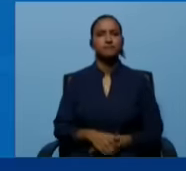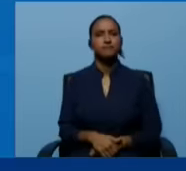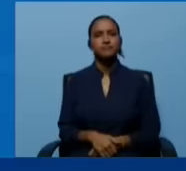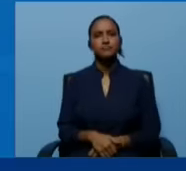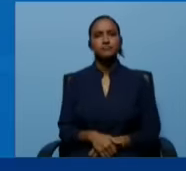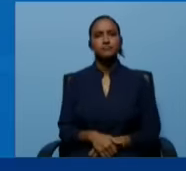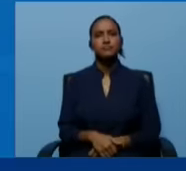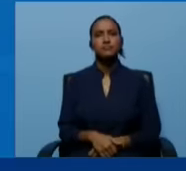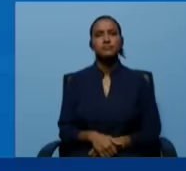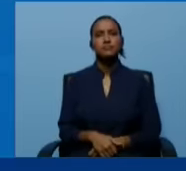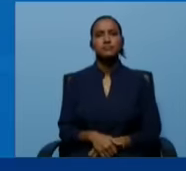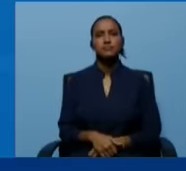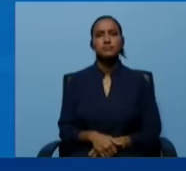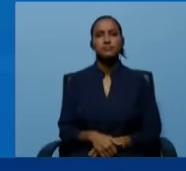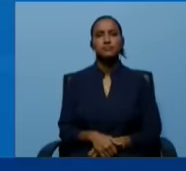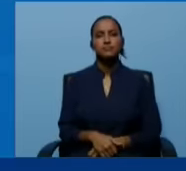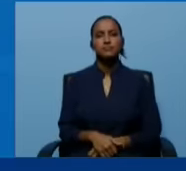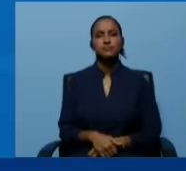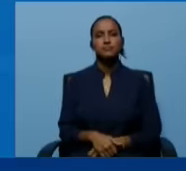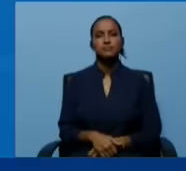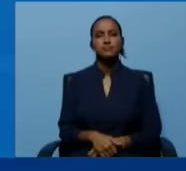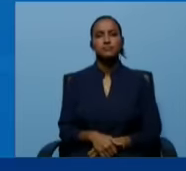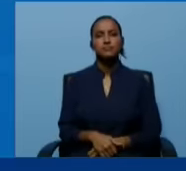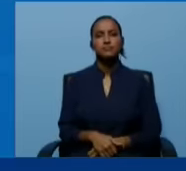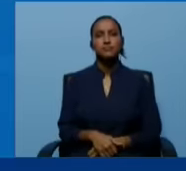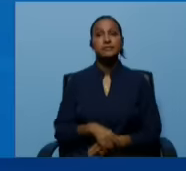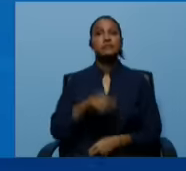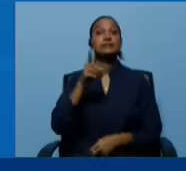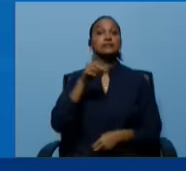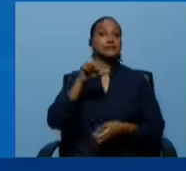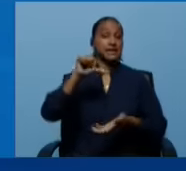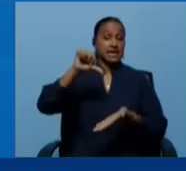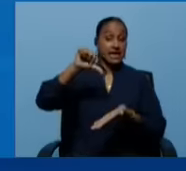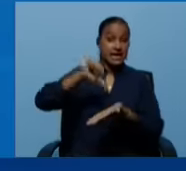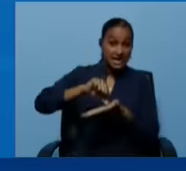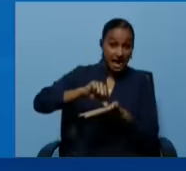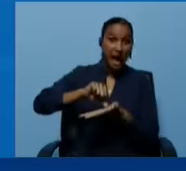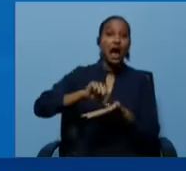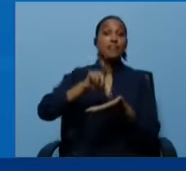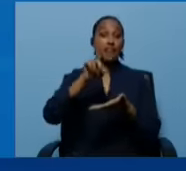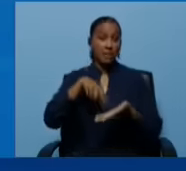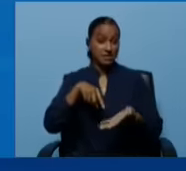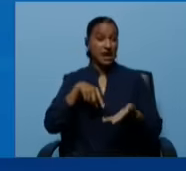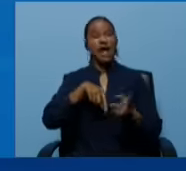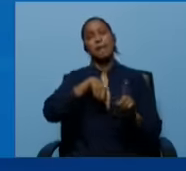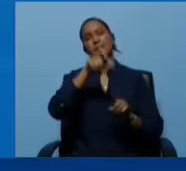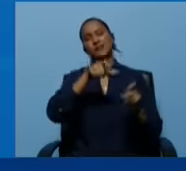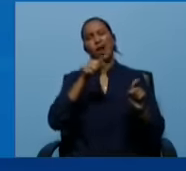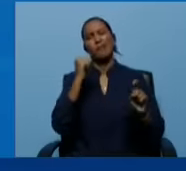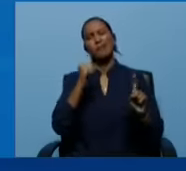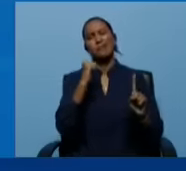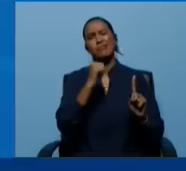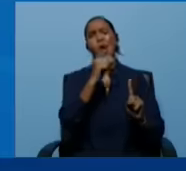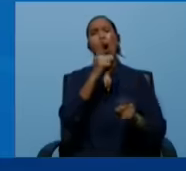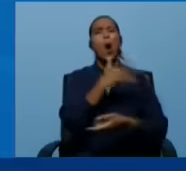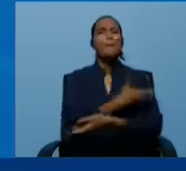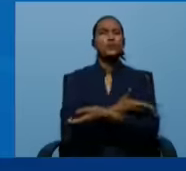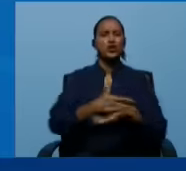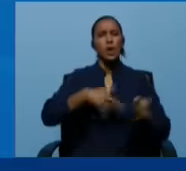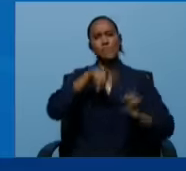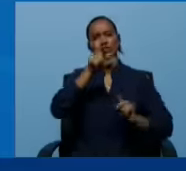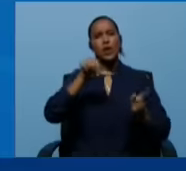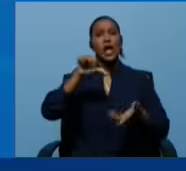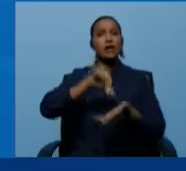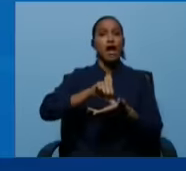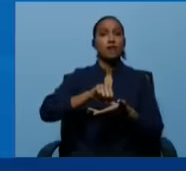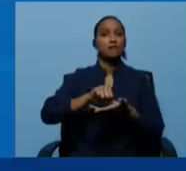había armas de destrucción masivas en Irak y masacraron y mataron 1.000.000 de iraquíes. 1.000.000 de iraquíes. Y nadie dice